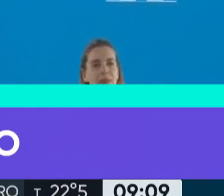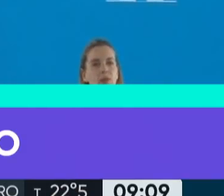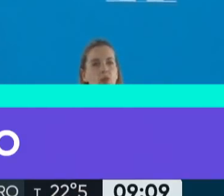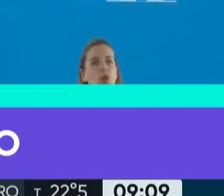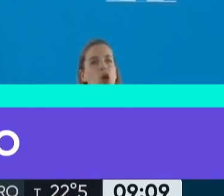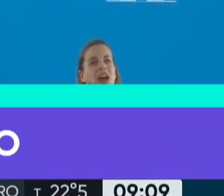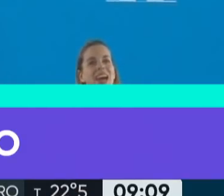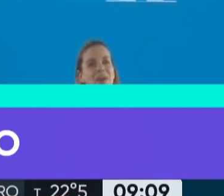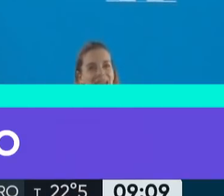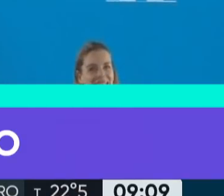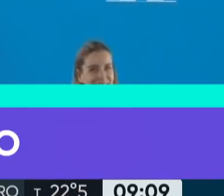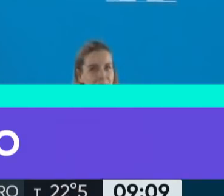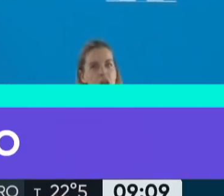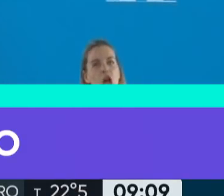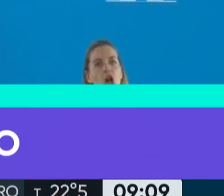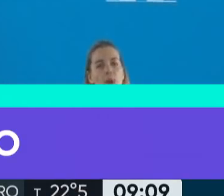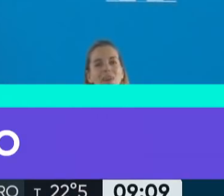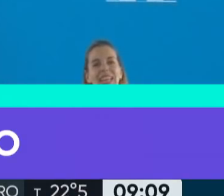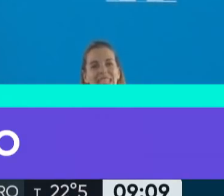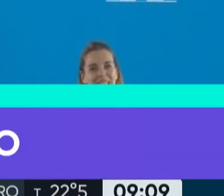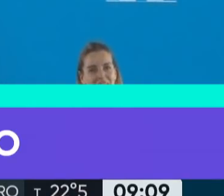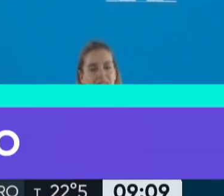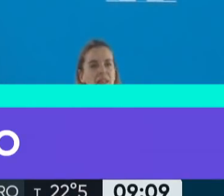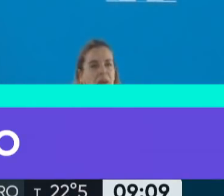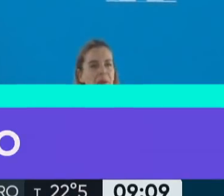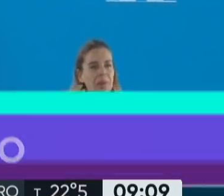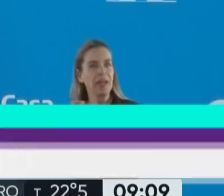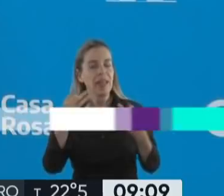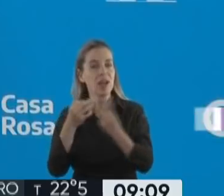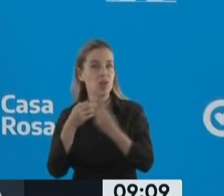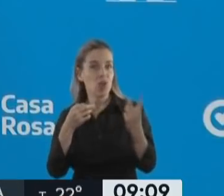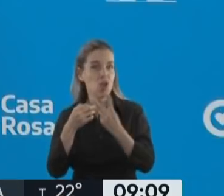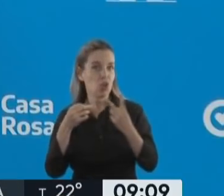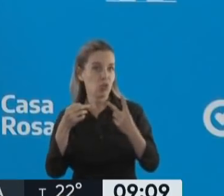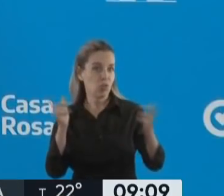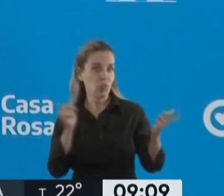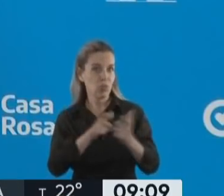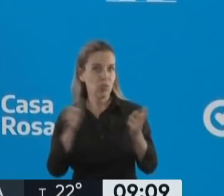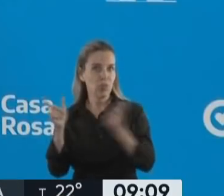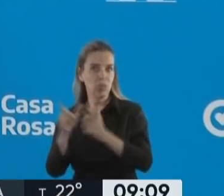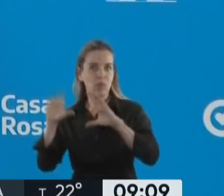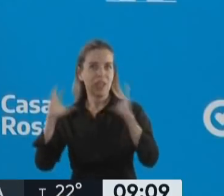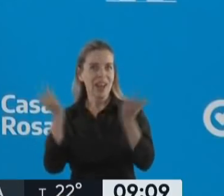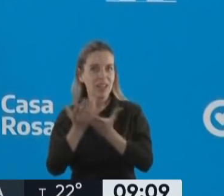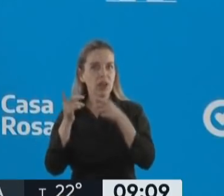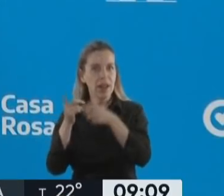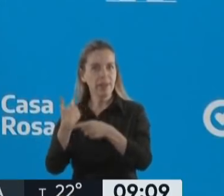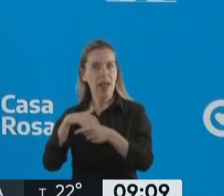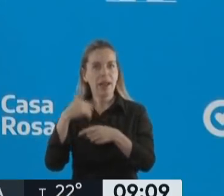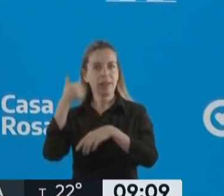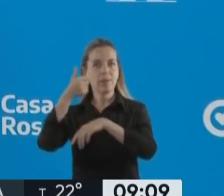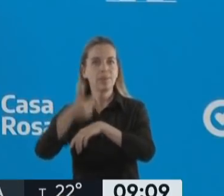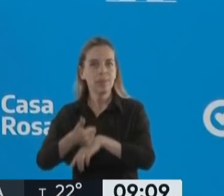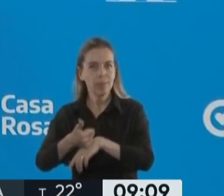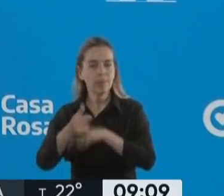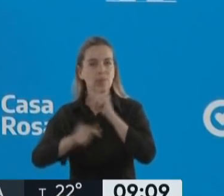Roma, de la COP26 en Glasgow. La verdad es que en los dos encuentros internacionales la voz de la Argentina se escucha